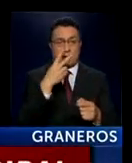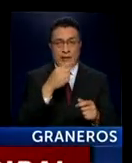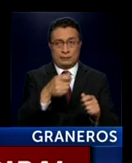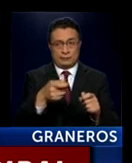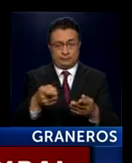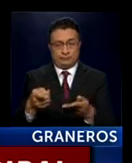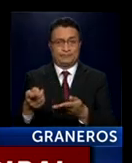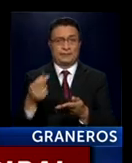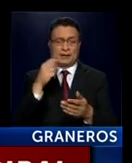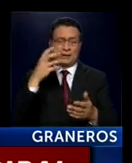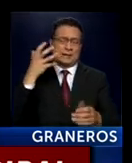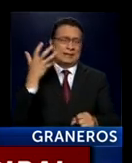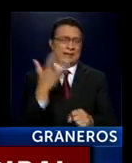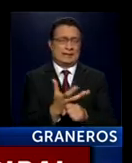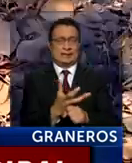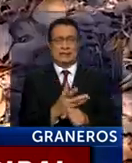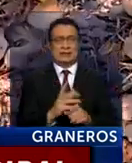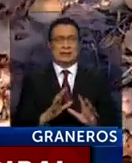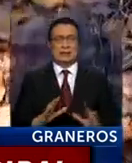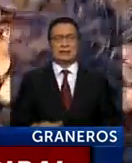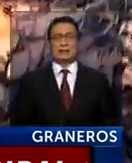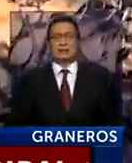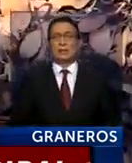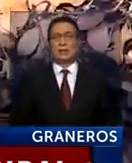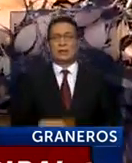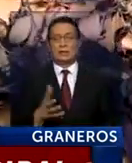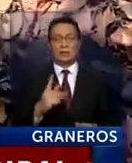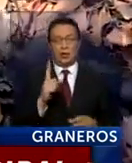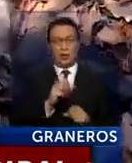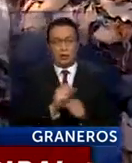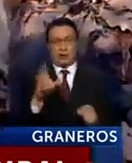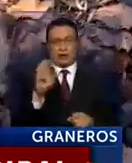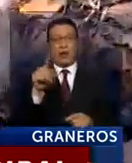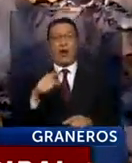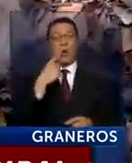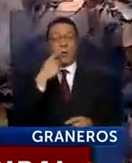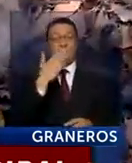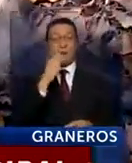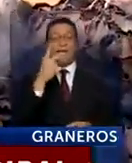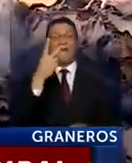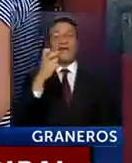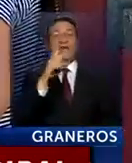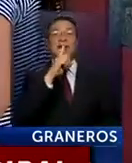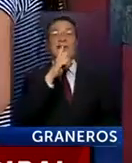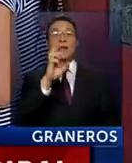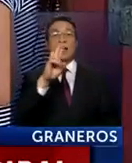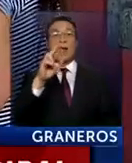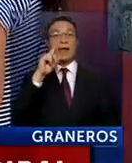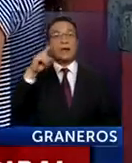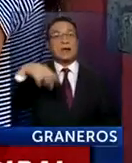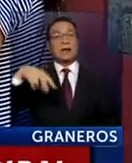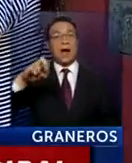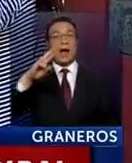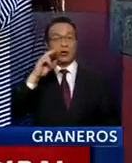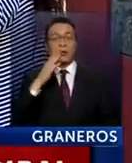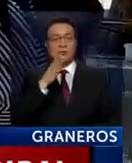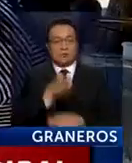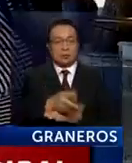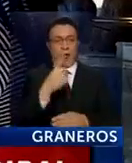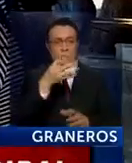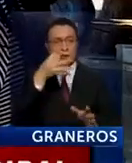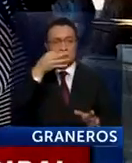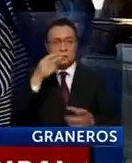lugar. Es horroroso. Insalubridad que esta veterinaria pudo constatar en terreno. Visitó el canil de Graneros y se